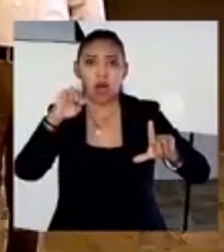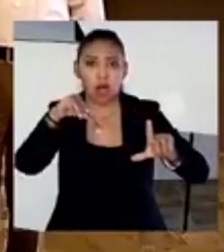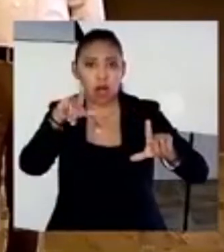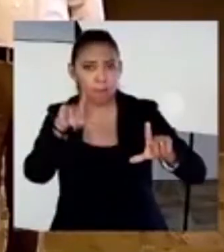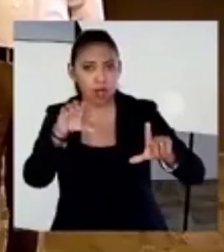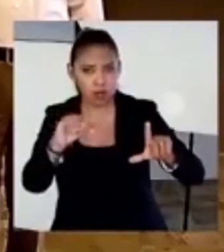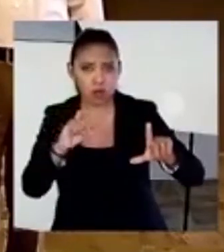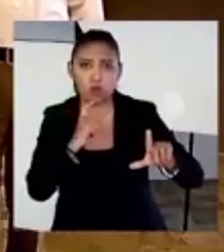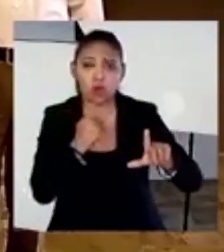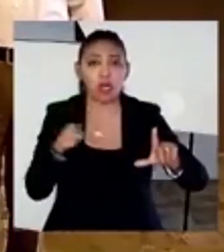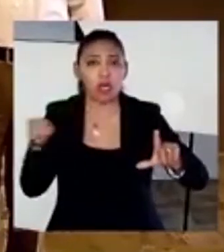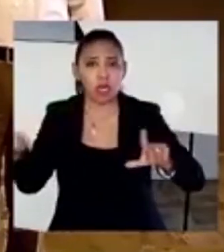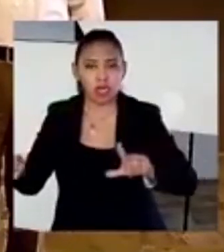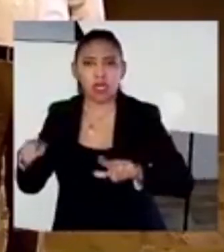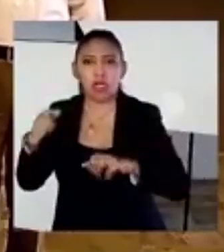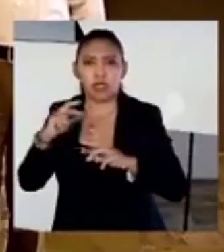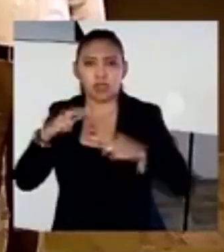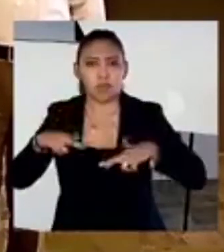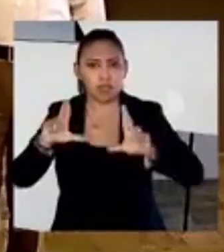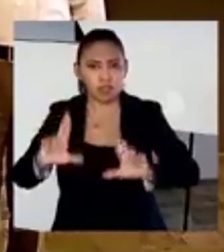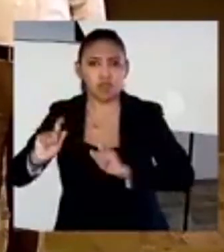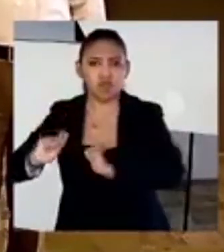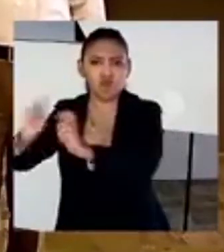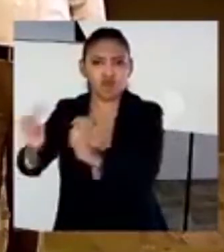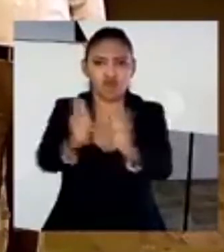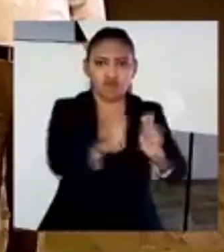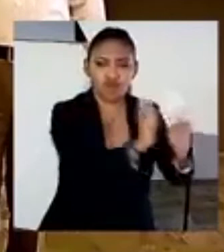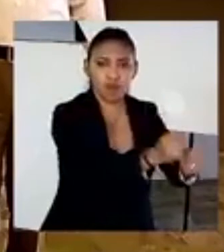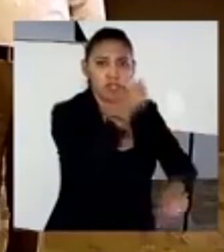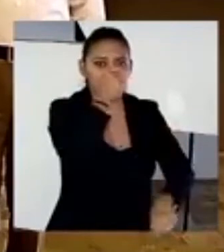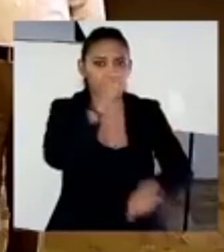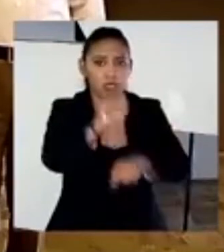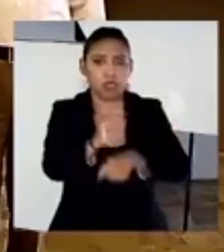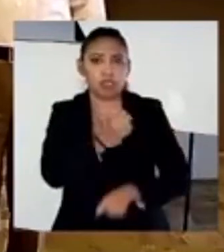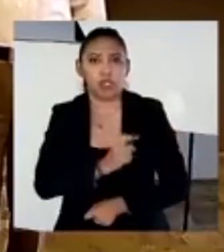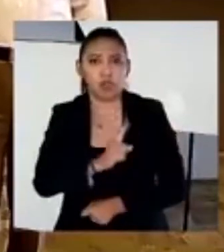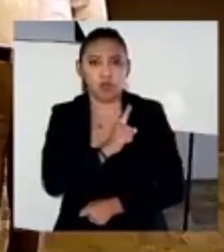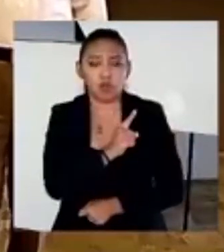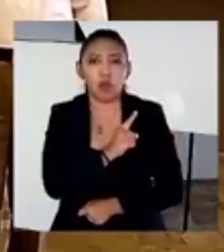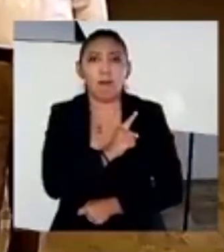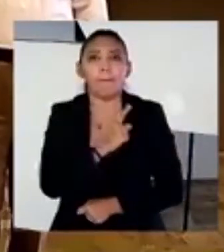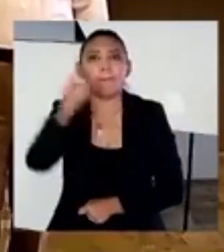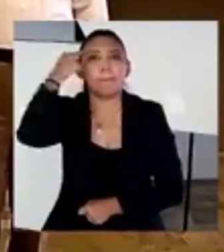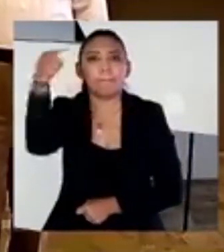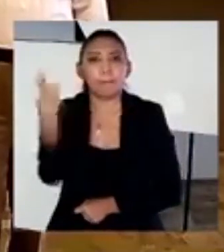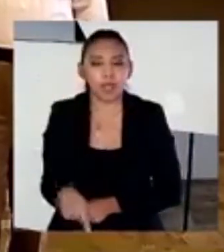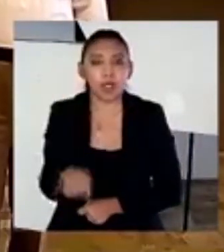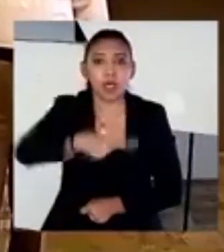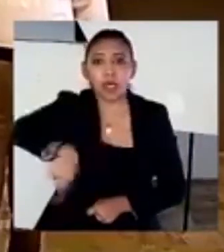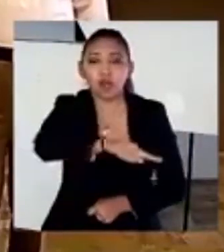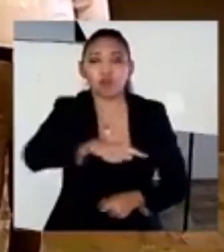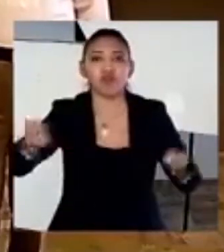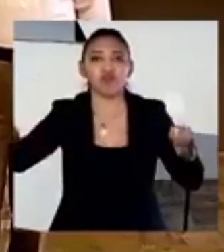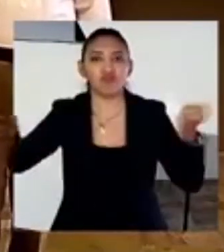trabajo conjunto y no las sinrazones de nuestras diferencias cuando están en juego la vida